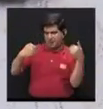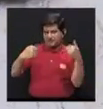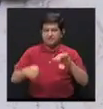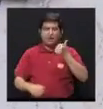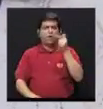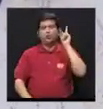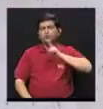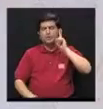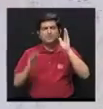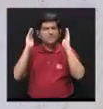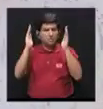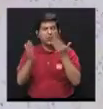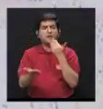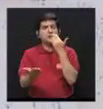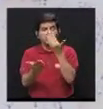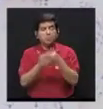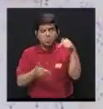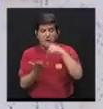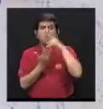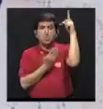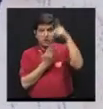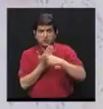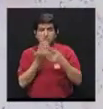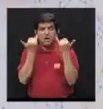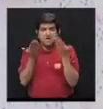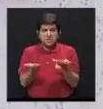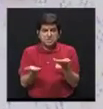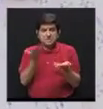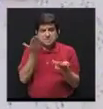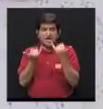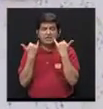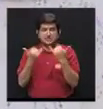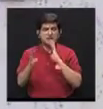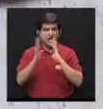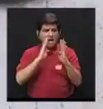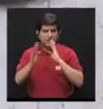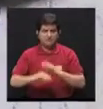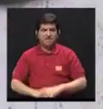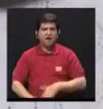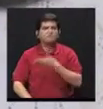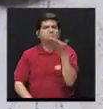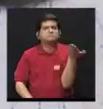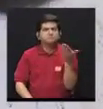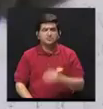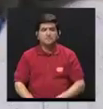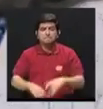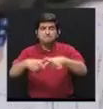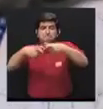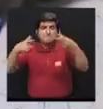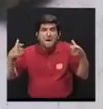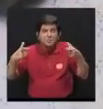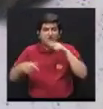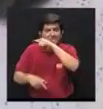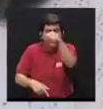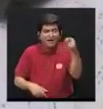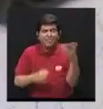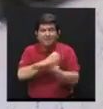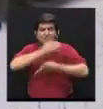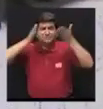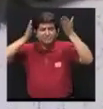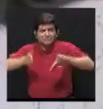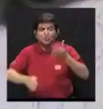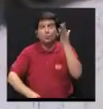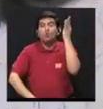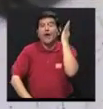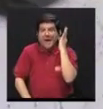muy bueno en este programa, quizás ya lo han hablado otras veces, es que la mayor parte de esos campesinos son mujeres, o sea, en realidad